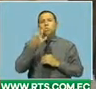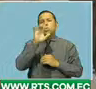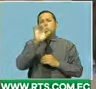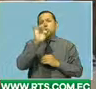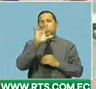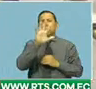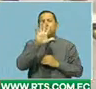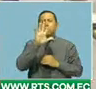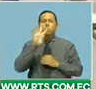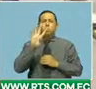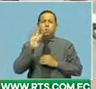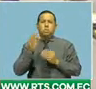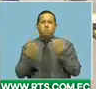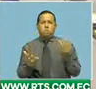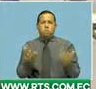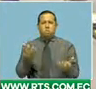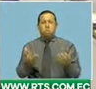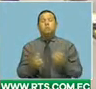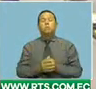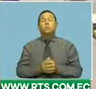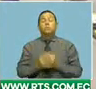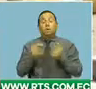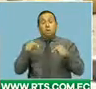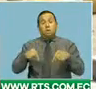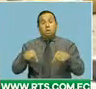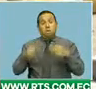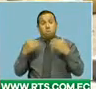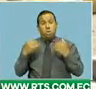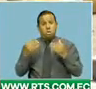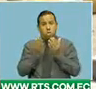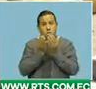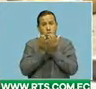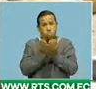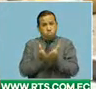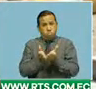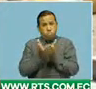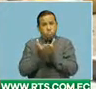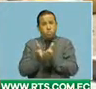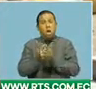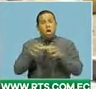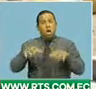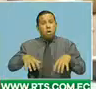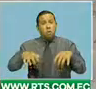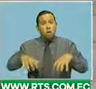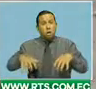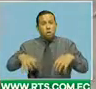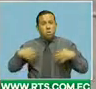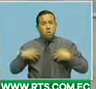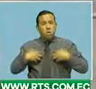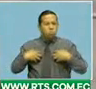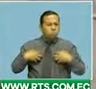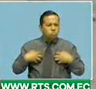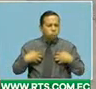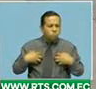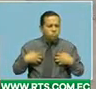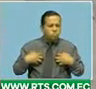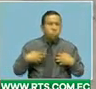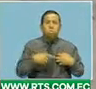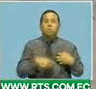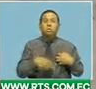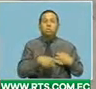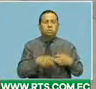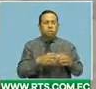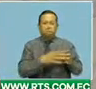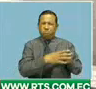1.064.850 gramos. En uno de los puertos de Guayaquil, la tarea de los canes fue fundamental para detectar las anomalías existentes dentro